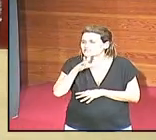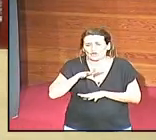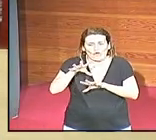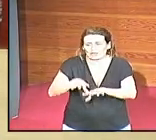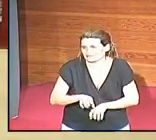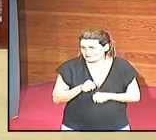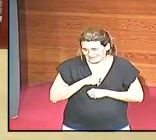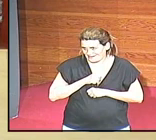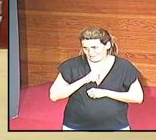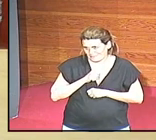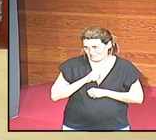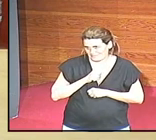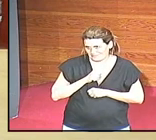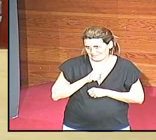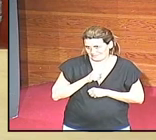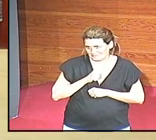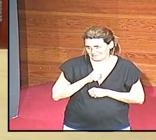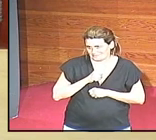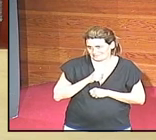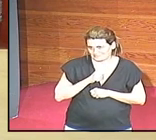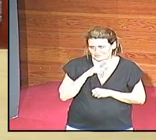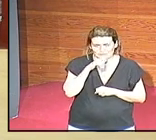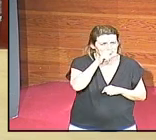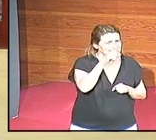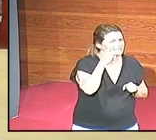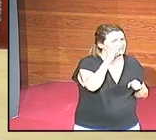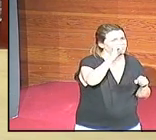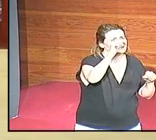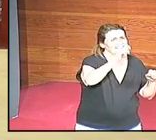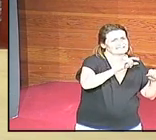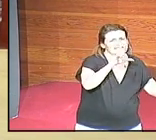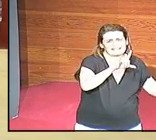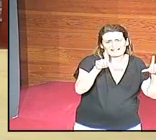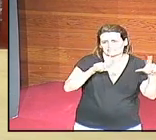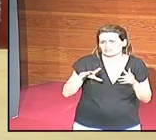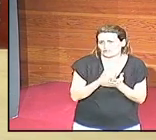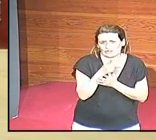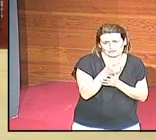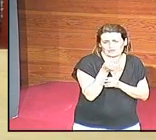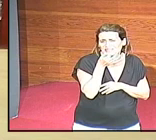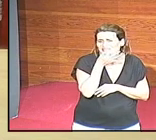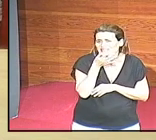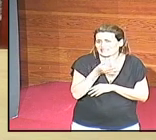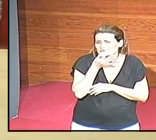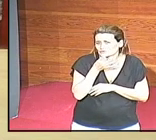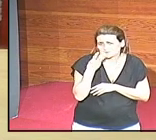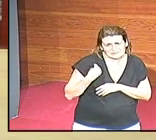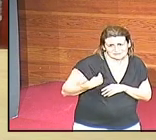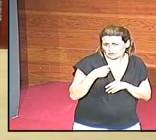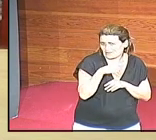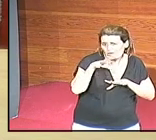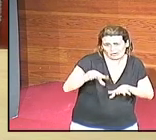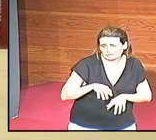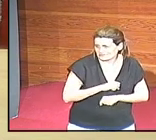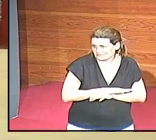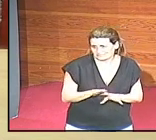eso vosotros digo, veis los discursos de la tele, de cualquier canal que se emite ahora mismo en Rusia, que son el mismo pero diferente, quiero decir,